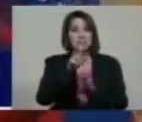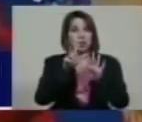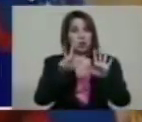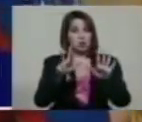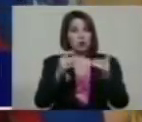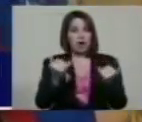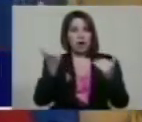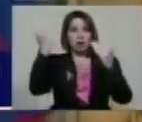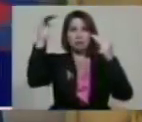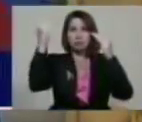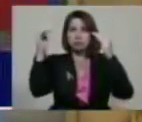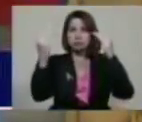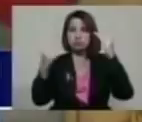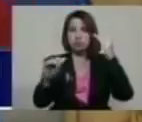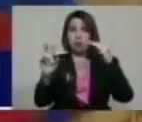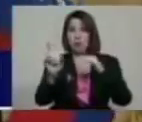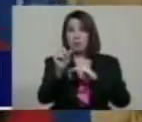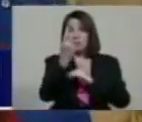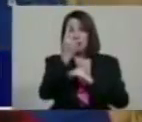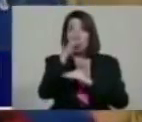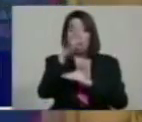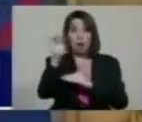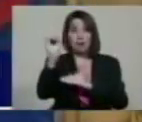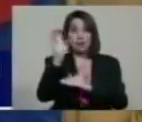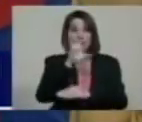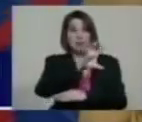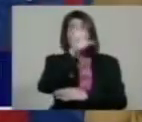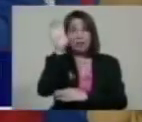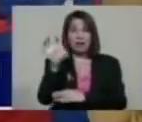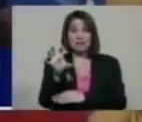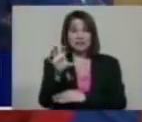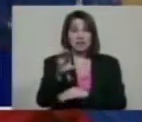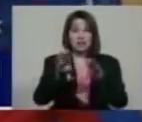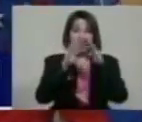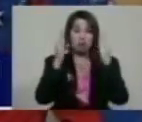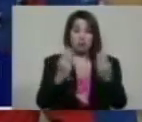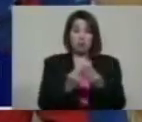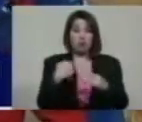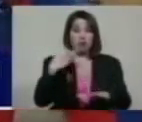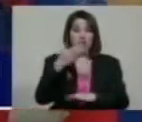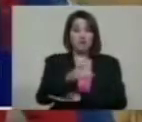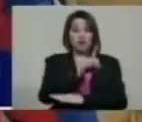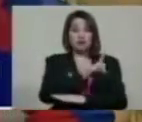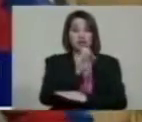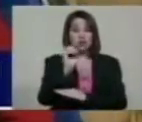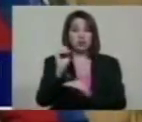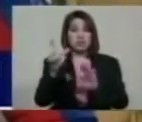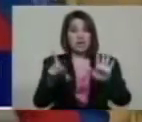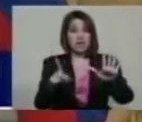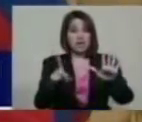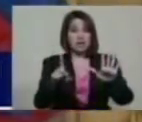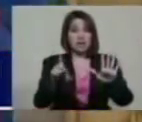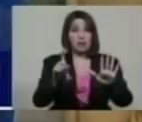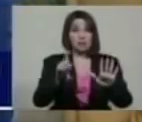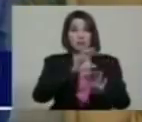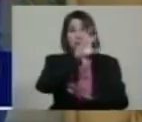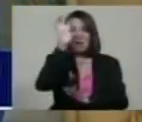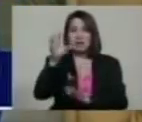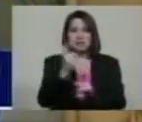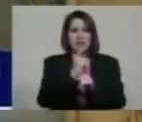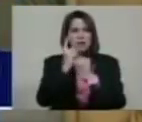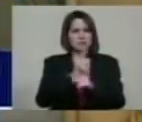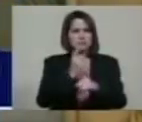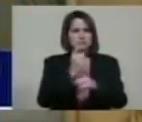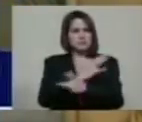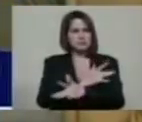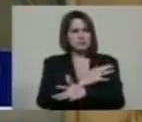está entre los primeros 40 países del mundo, de 206 países que fueron a los Juegos Olímpicos de la Juventud, con 2 medallas de